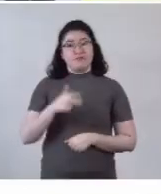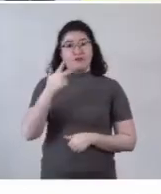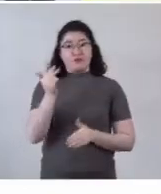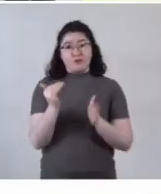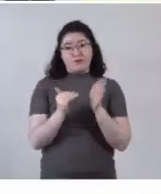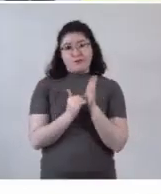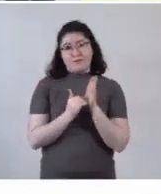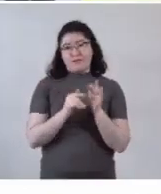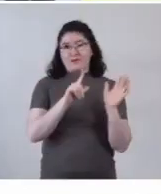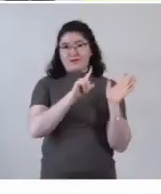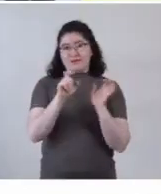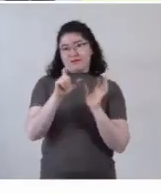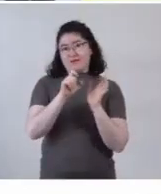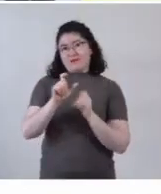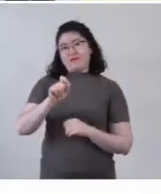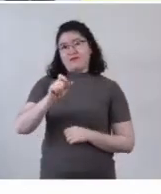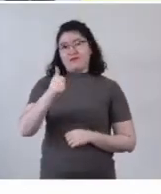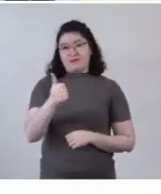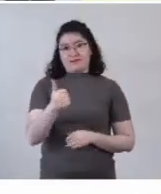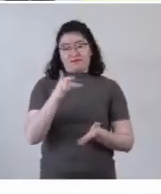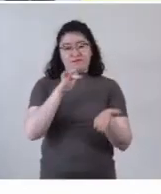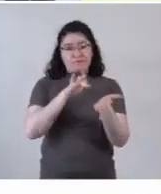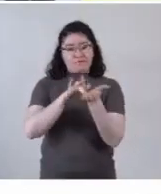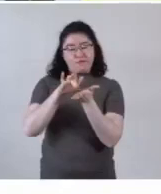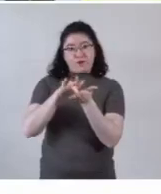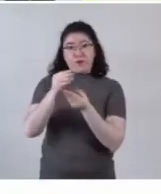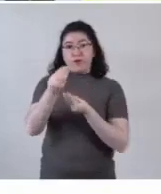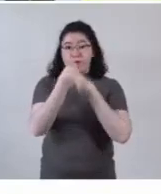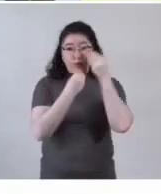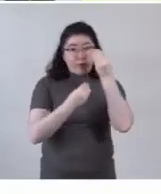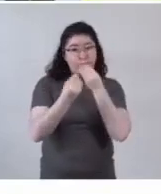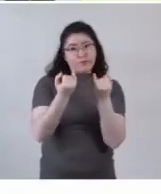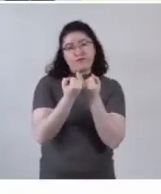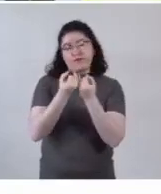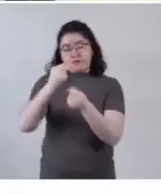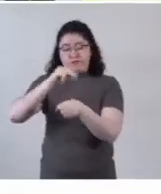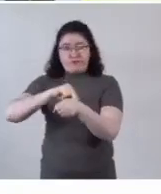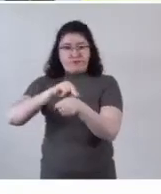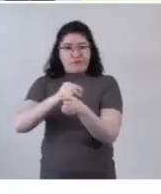8.726 apoyos alimentarios y médicos que se han dado en